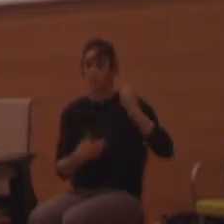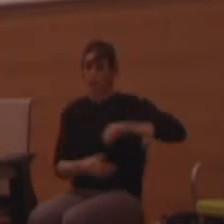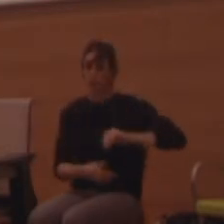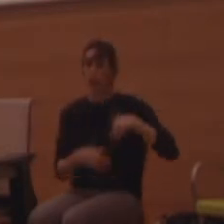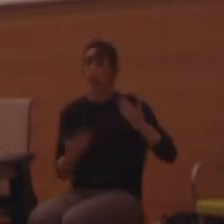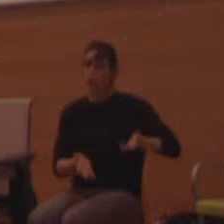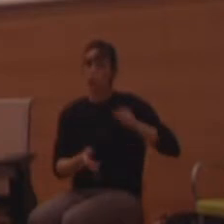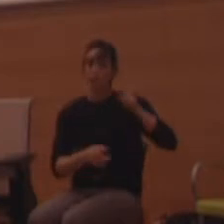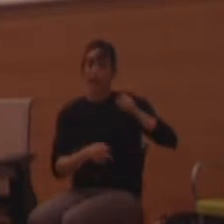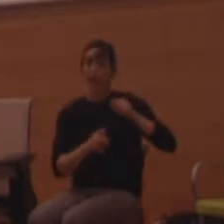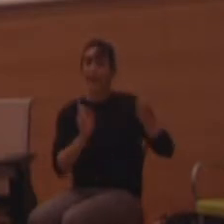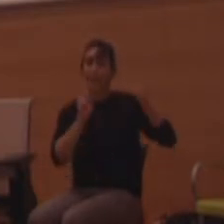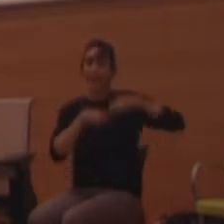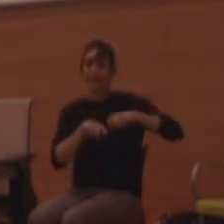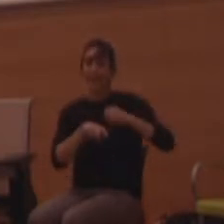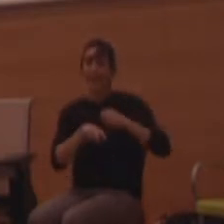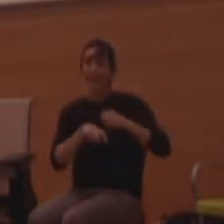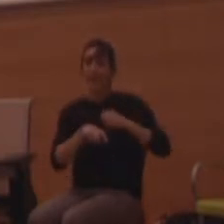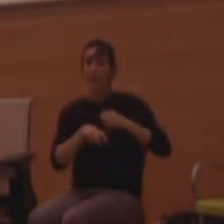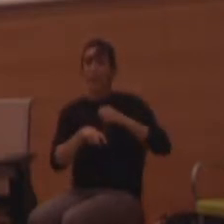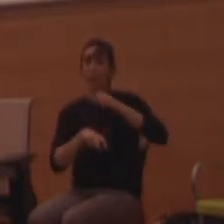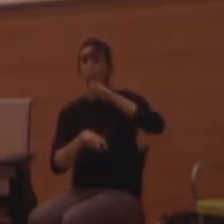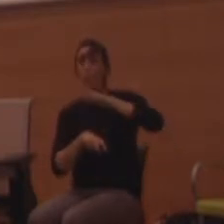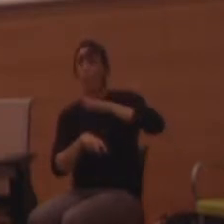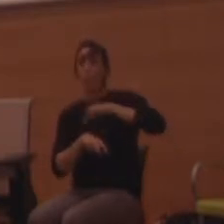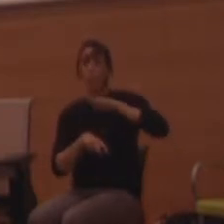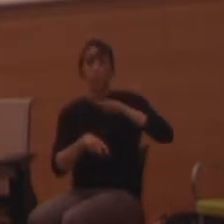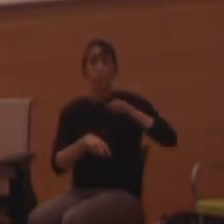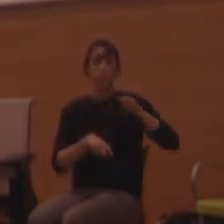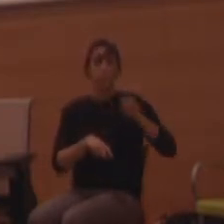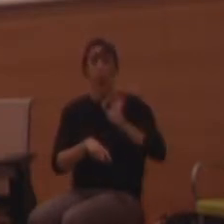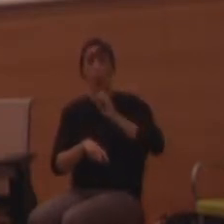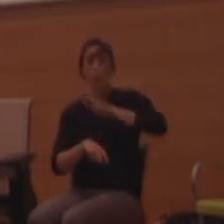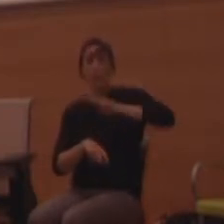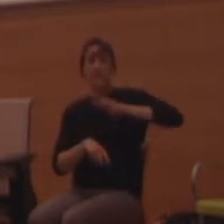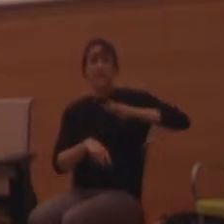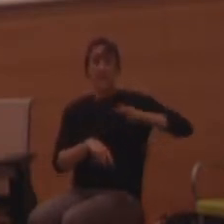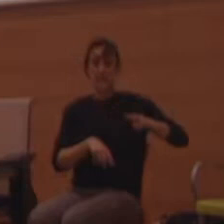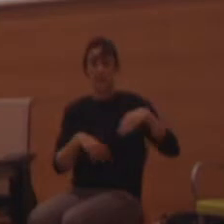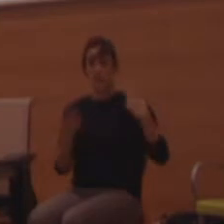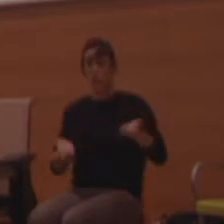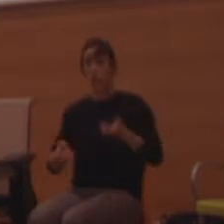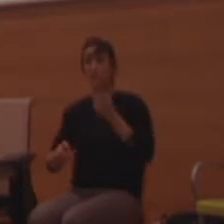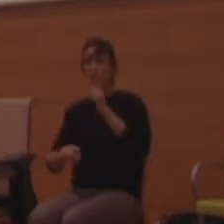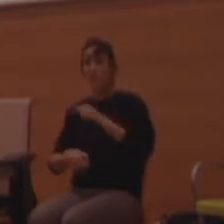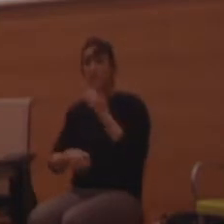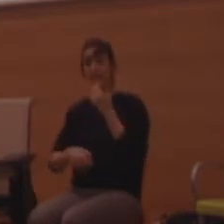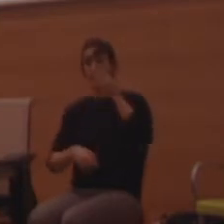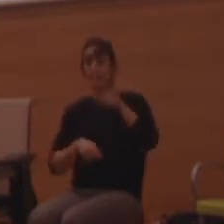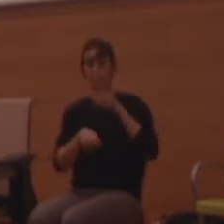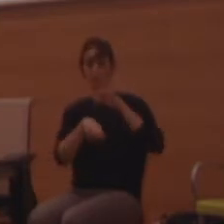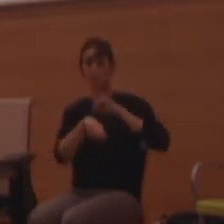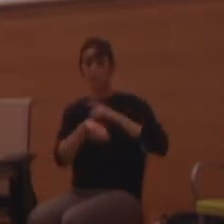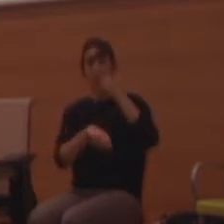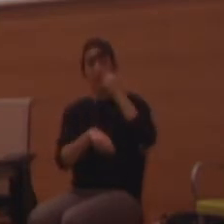lo vamos a ver entre 1 y 3 meses. Y cuando nos encontramos en un paciente que tiene una úlcera de pie diabético, a